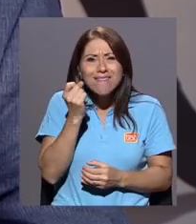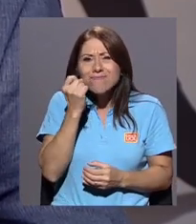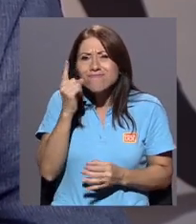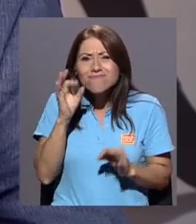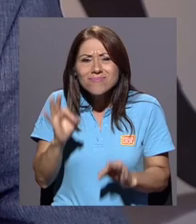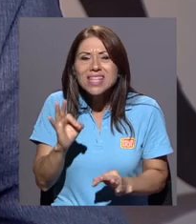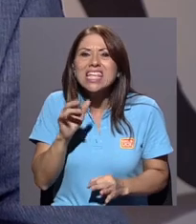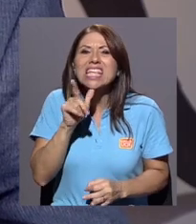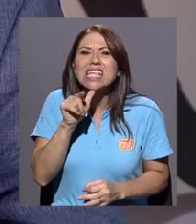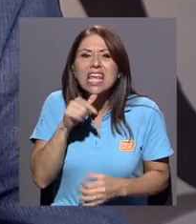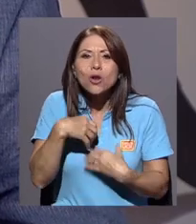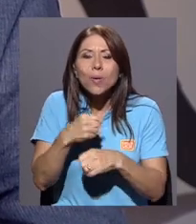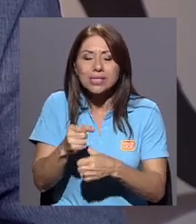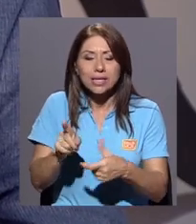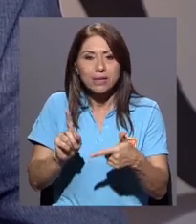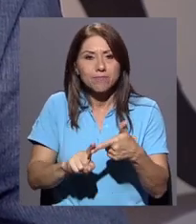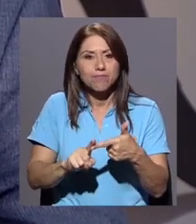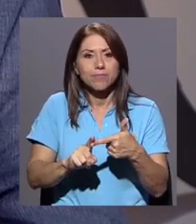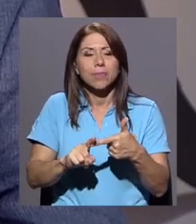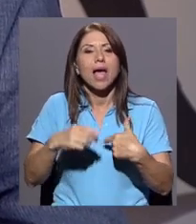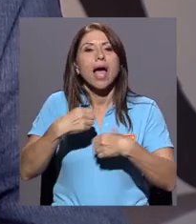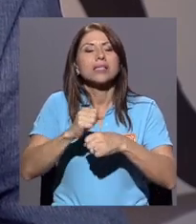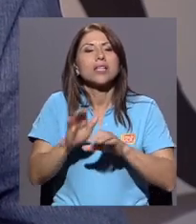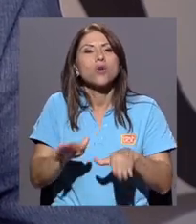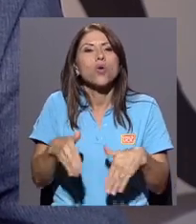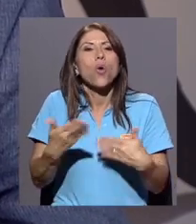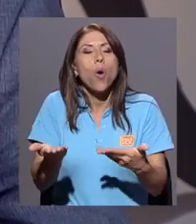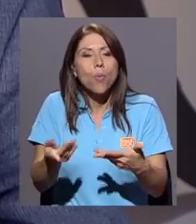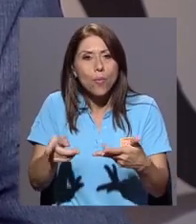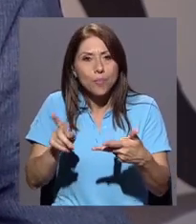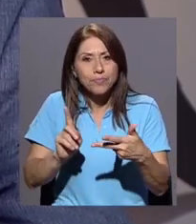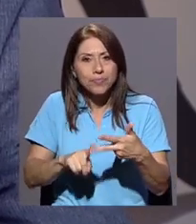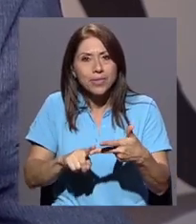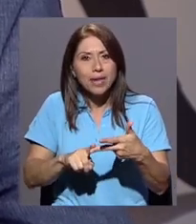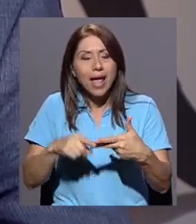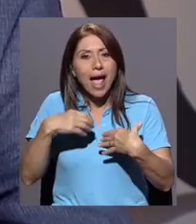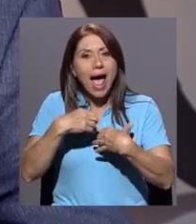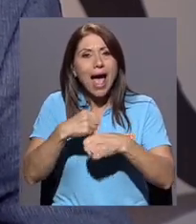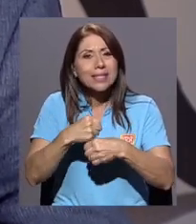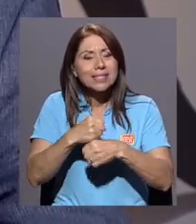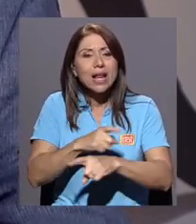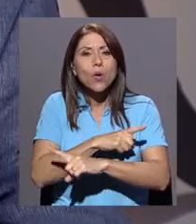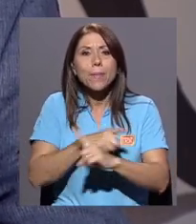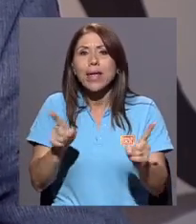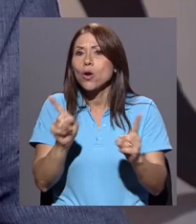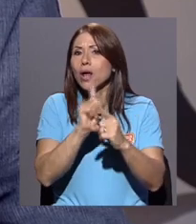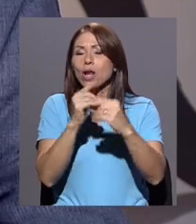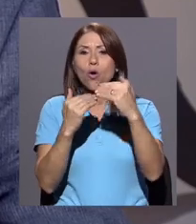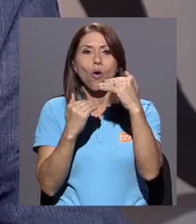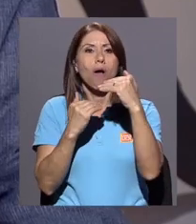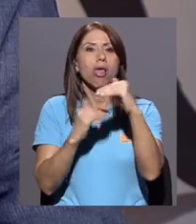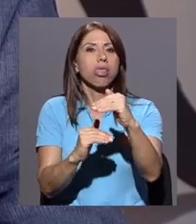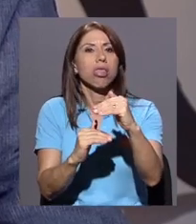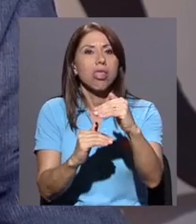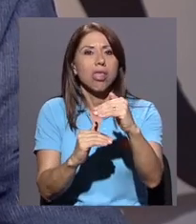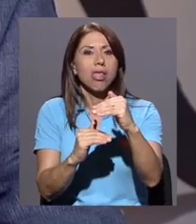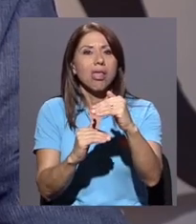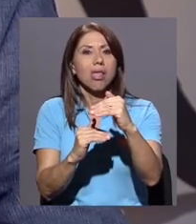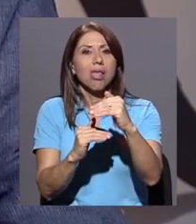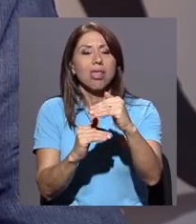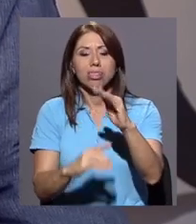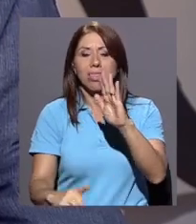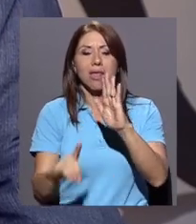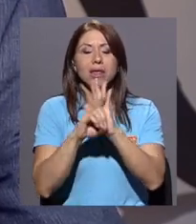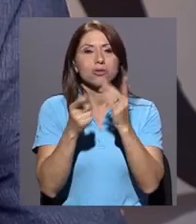hacer, cómo se va a hacer, y cómo hacerlo sin forma que restrinja el derecho de la libertad de